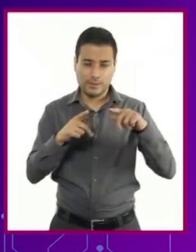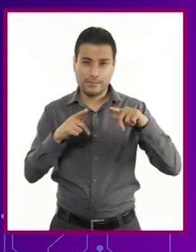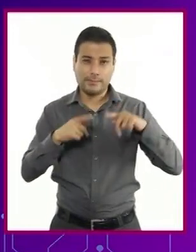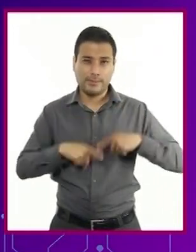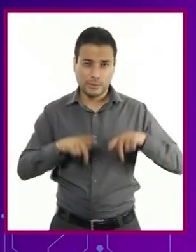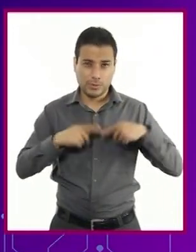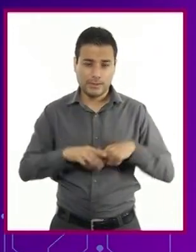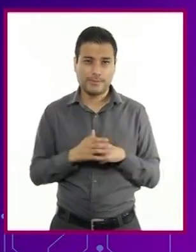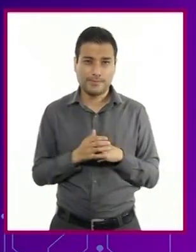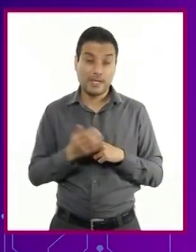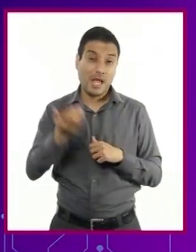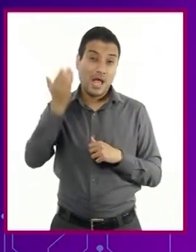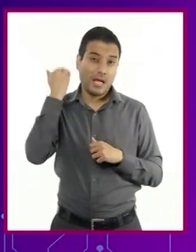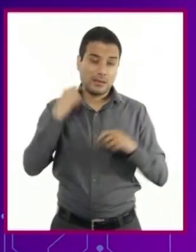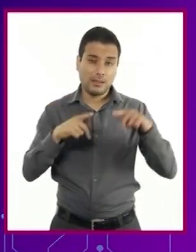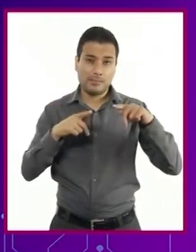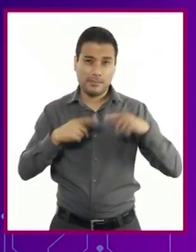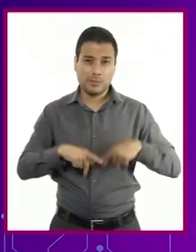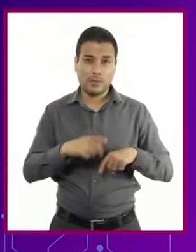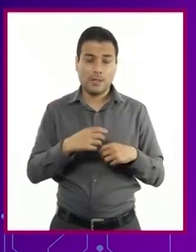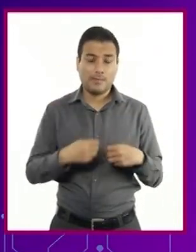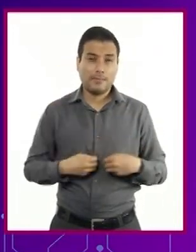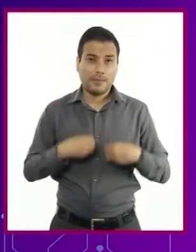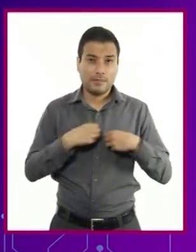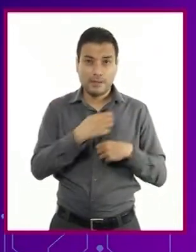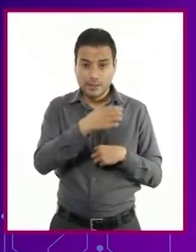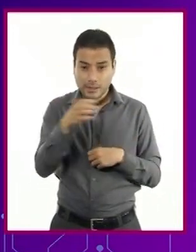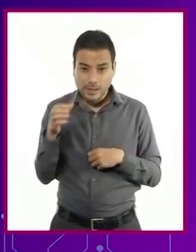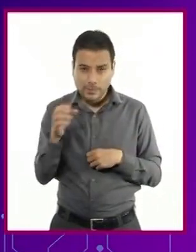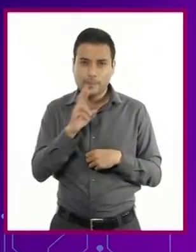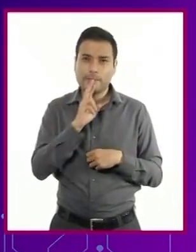personas que antes habitaban en el campo se fueron a las ciudades